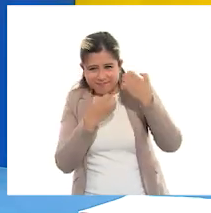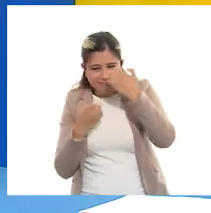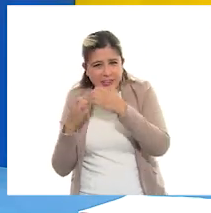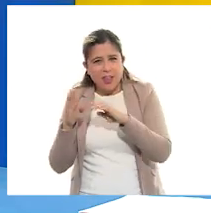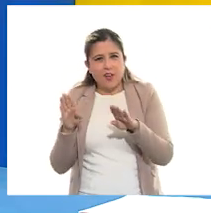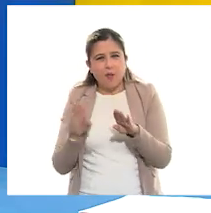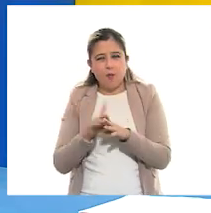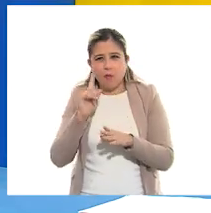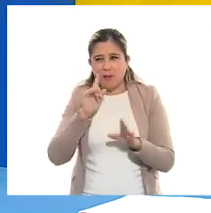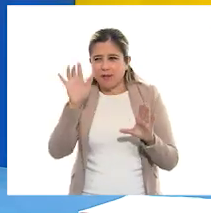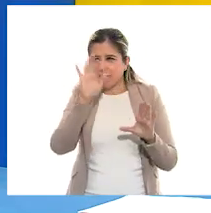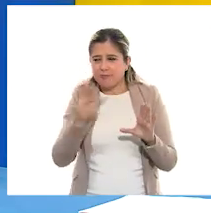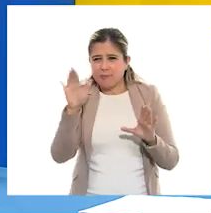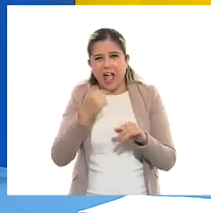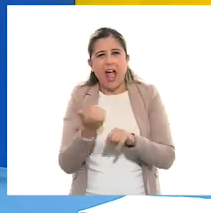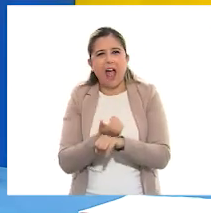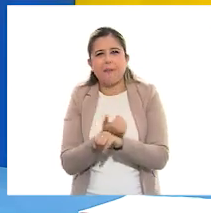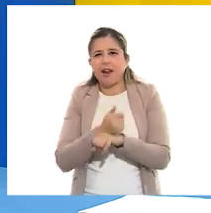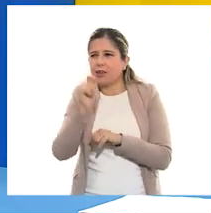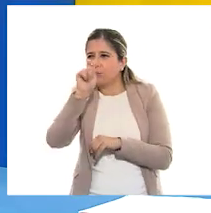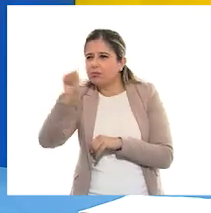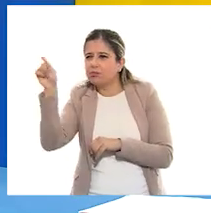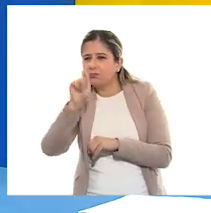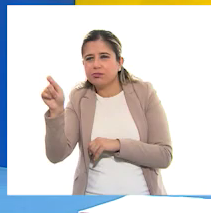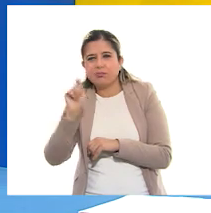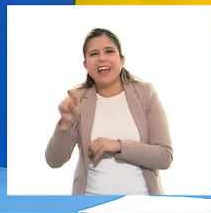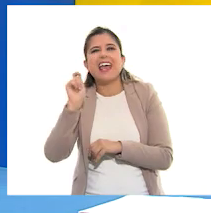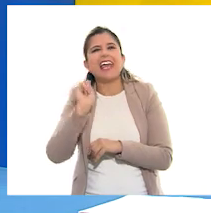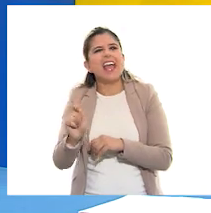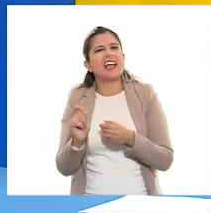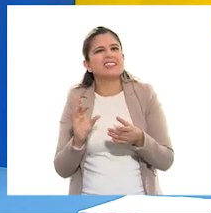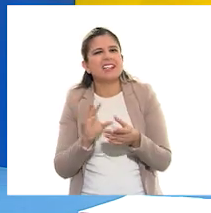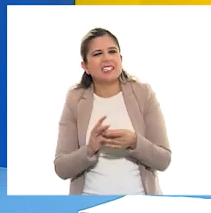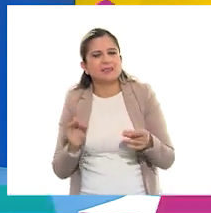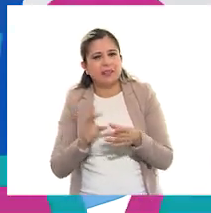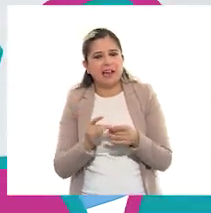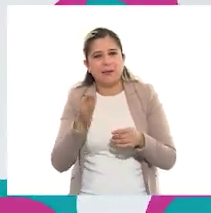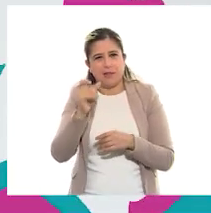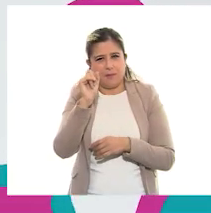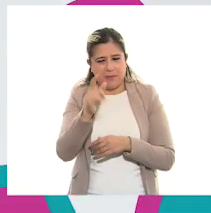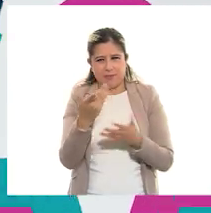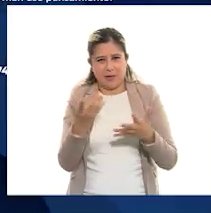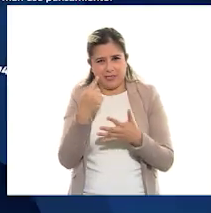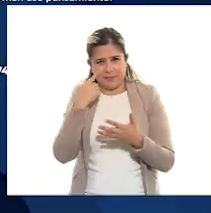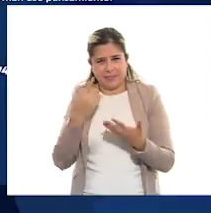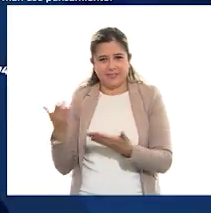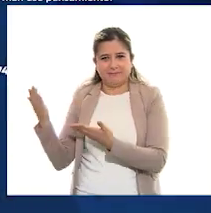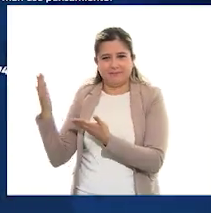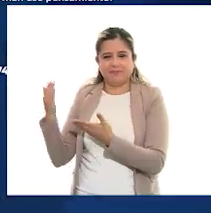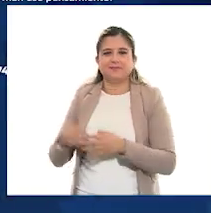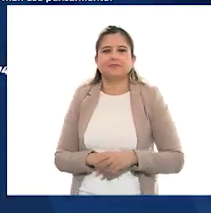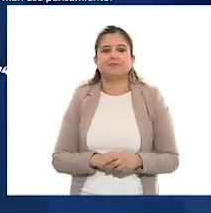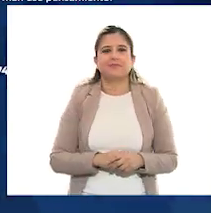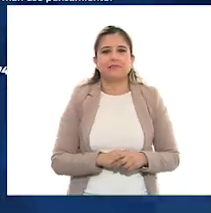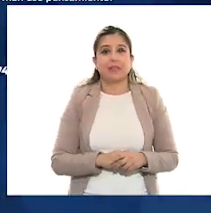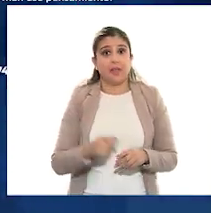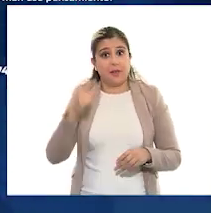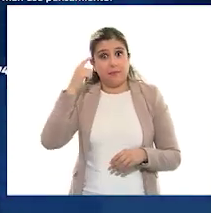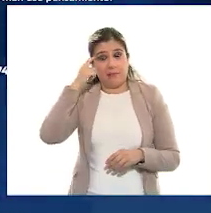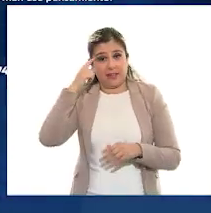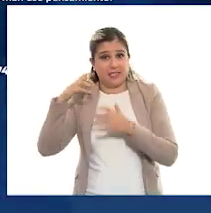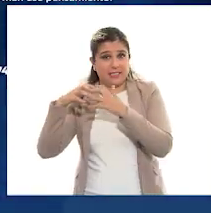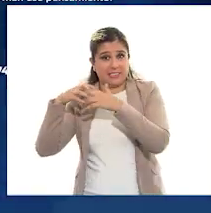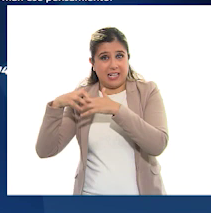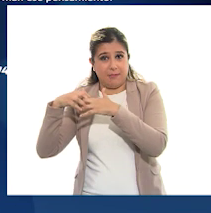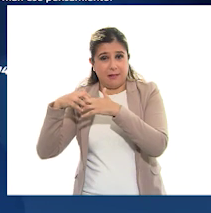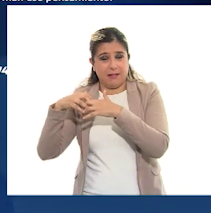texto destacado en amarillo. ¿Qué te indica? Y en casa les pido que hagan lo mismo, por favor. Dice mente y cerebro, que